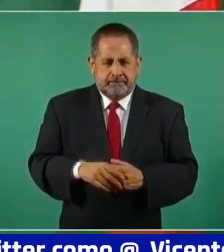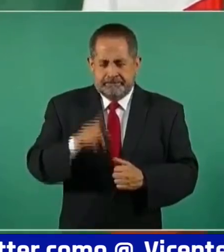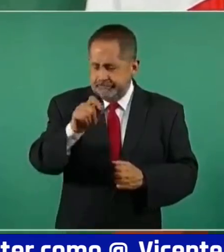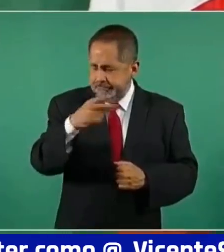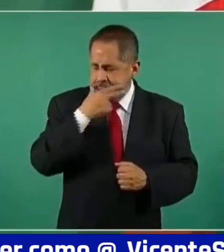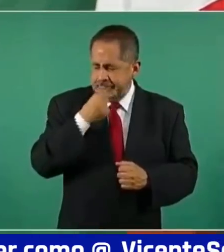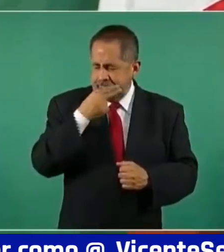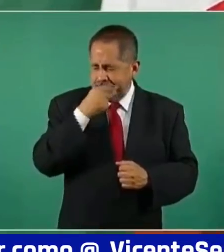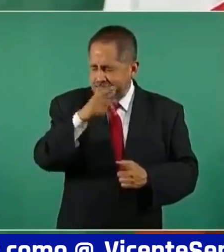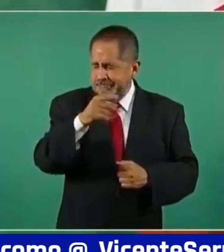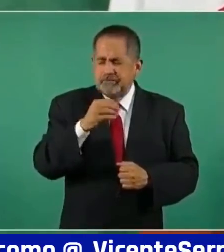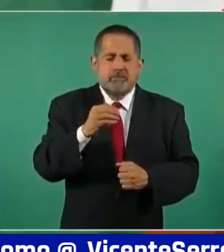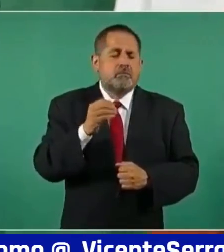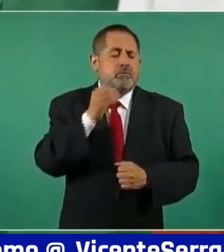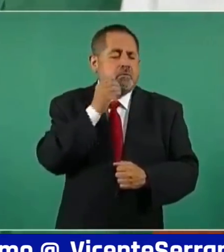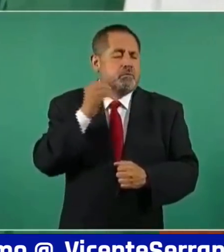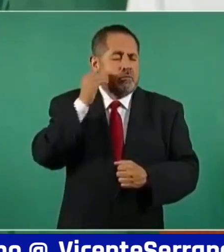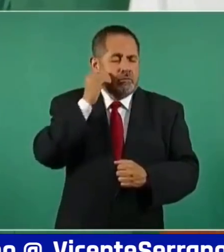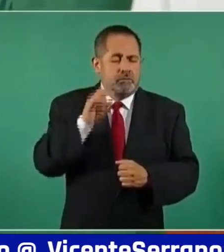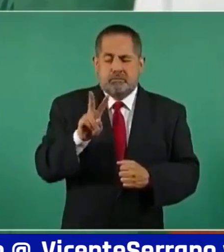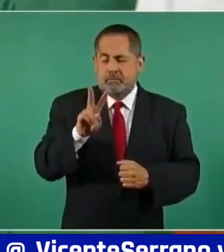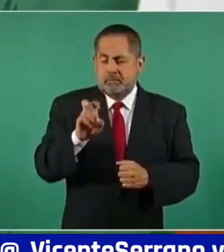el obispo Vera,